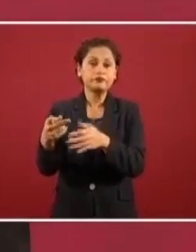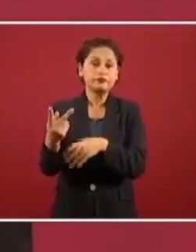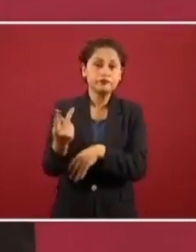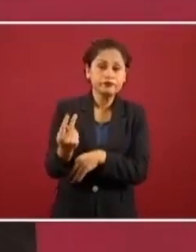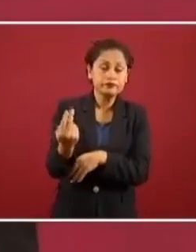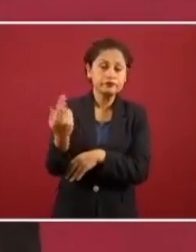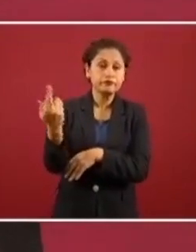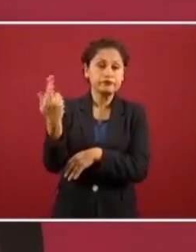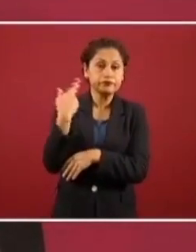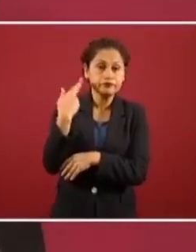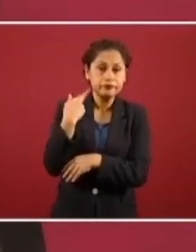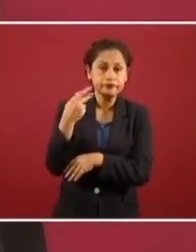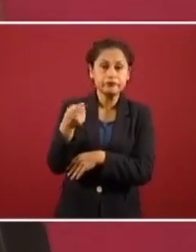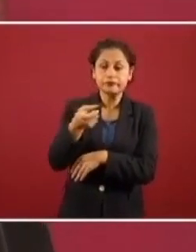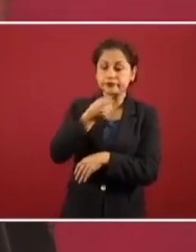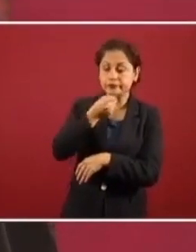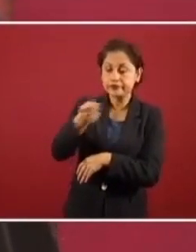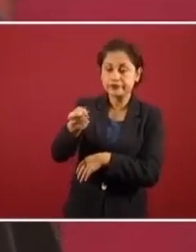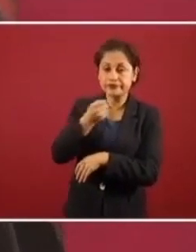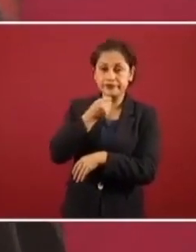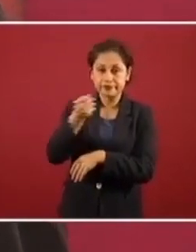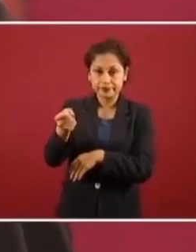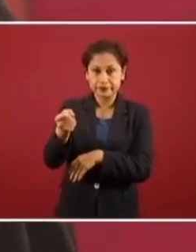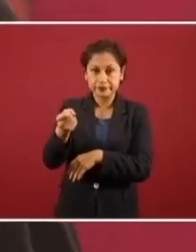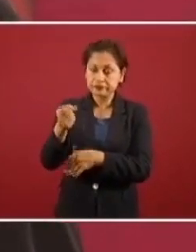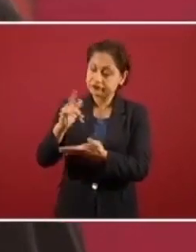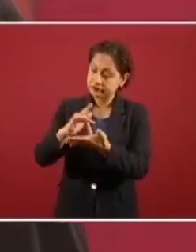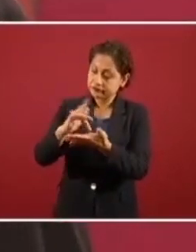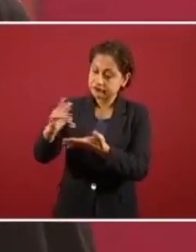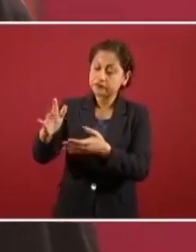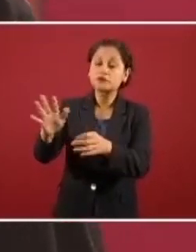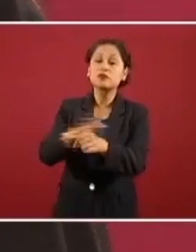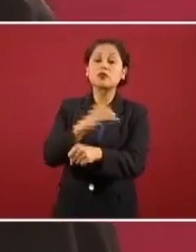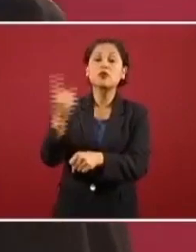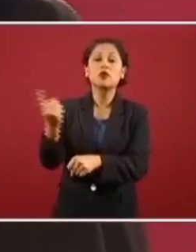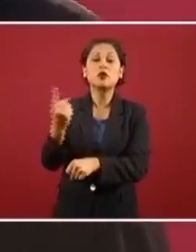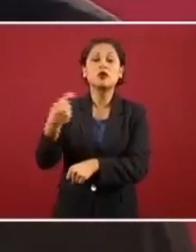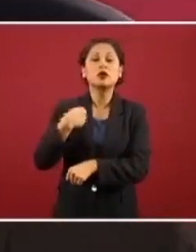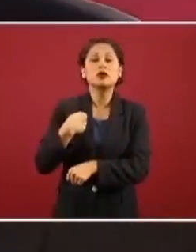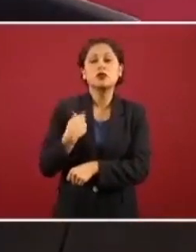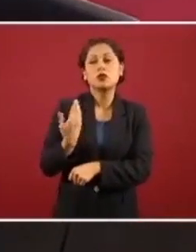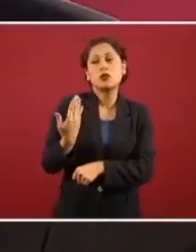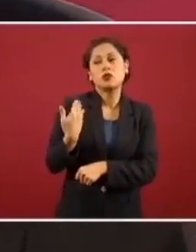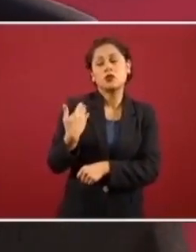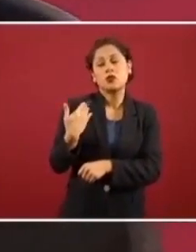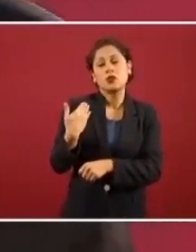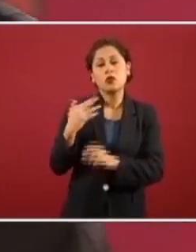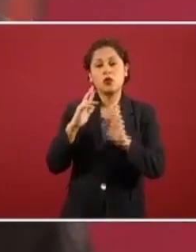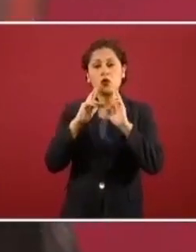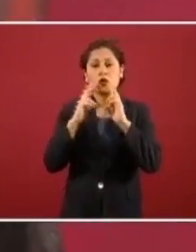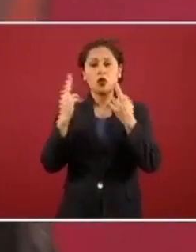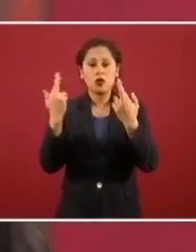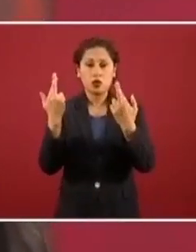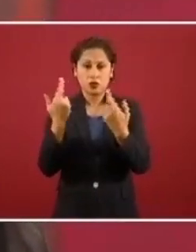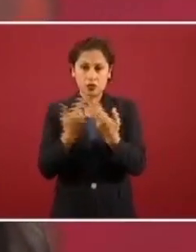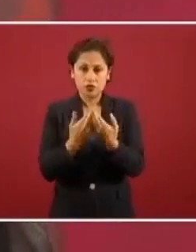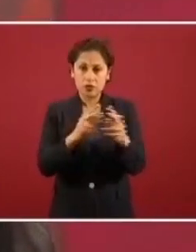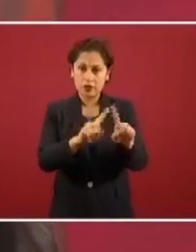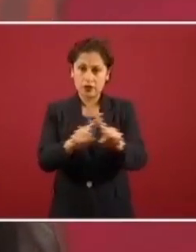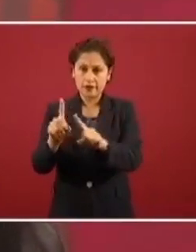Hice un compromiso hace un tiempo en una reunión con concesionarios de radio, de